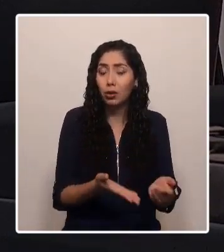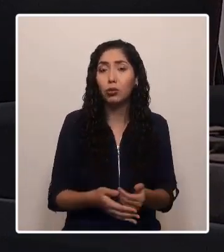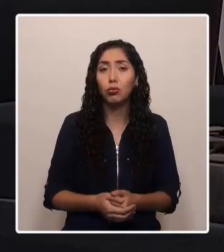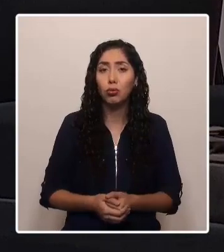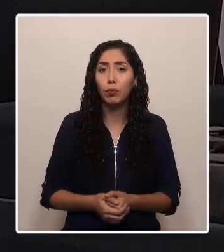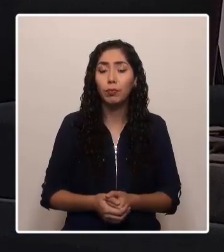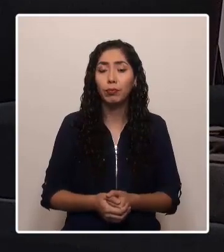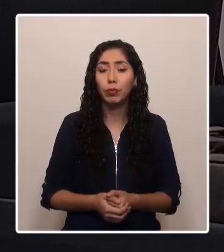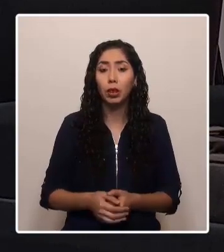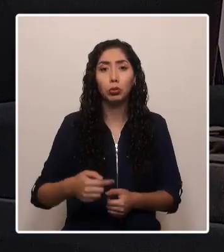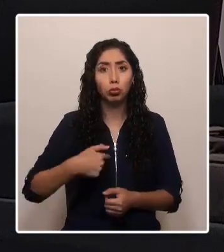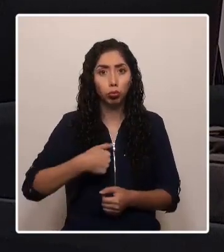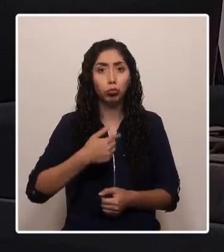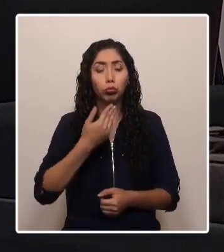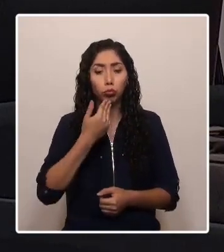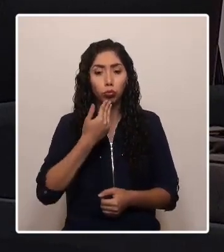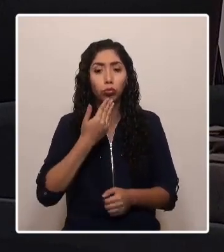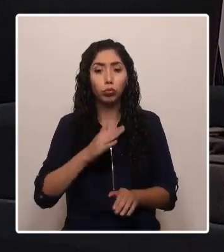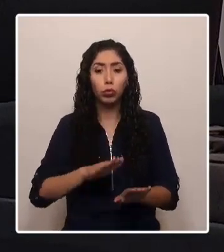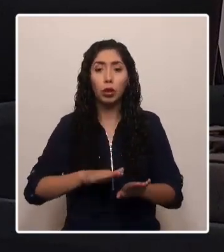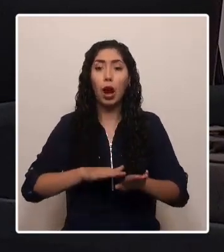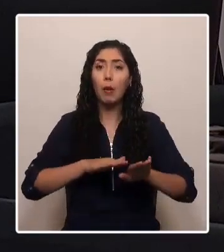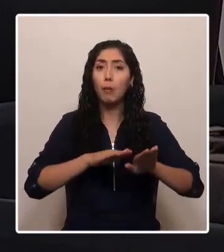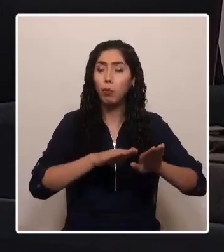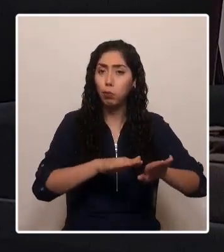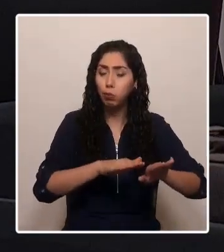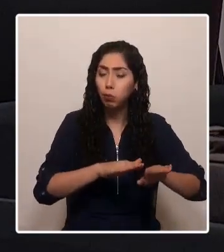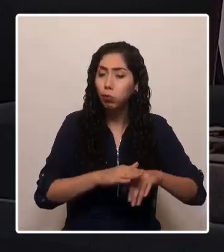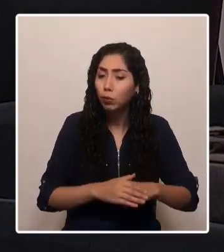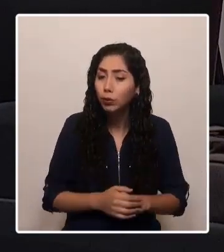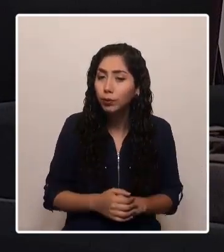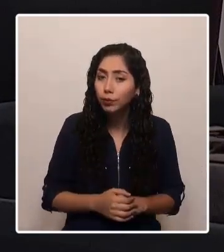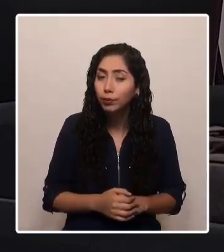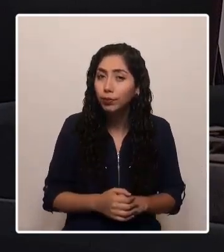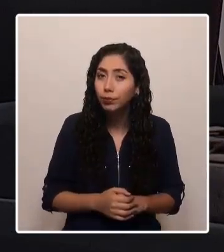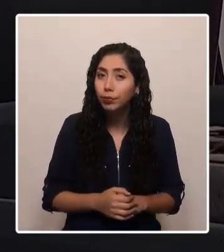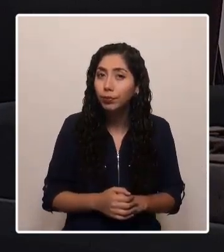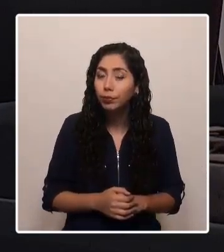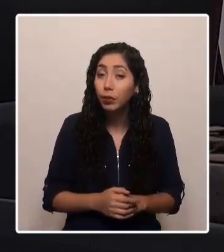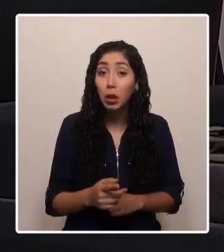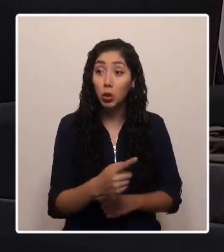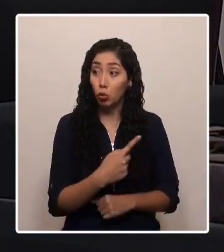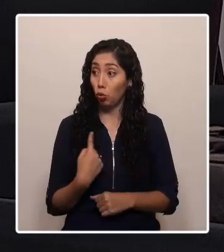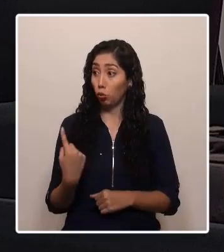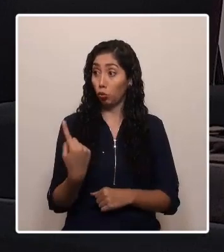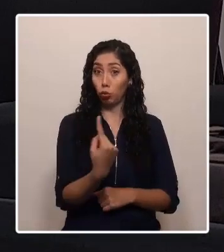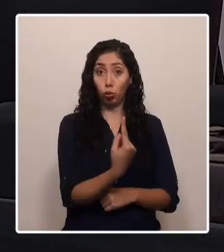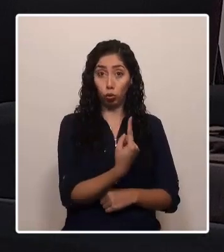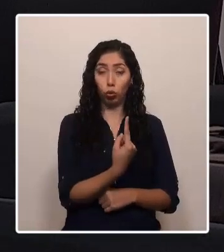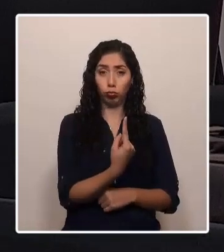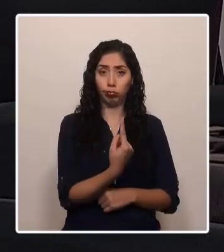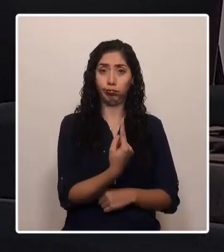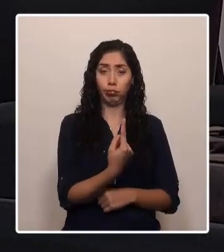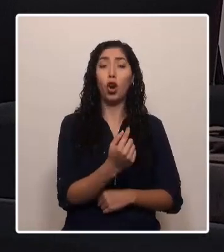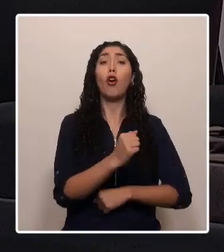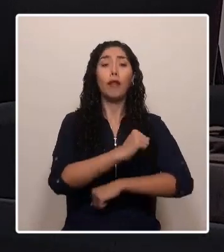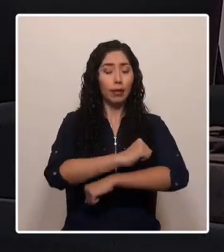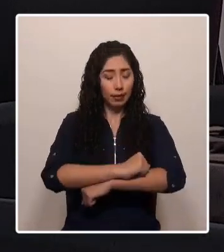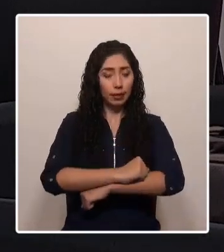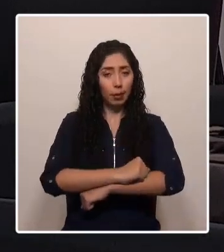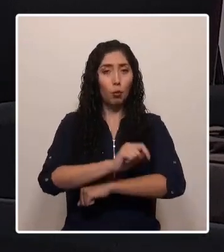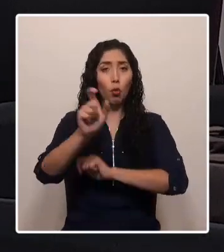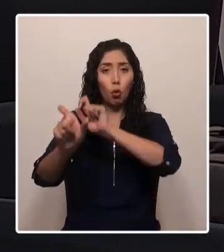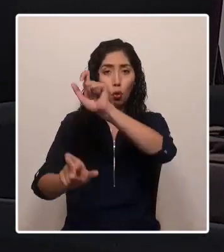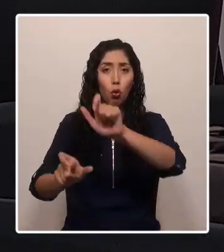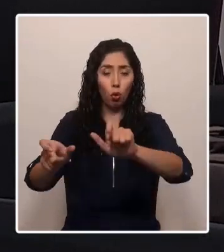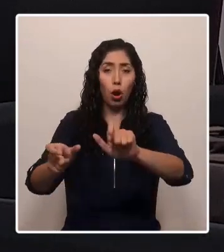bueno este apoyo y también nos recalca que estamos obedeciendo al mandato que la gente quiere y que